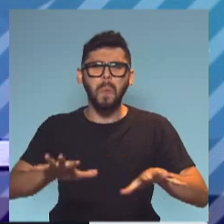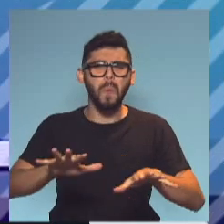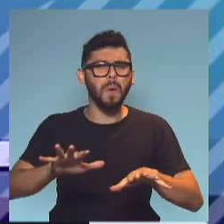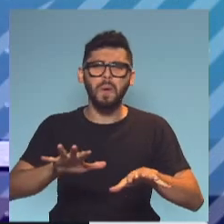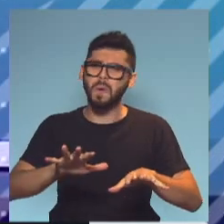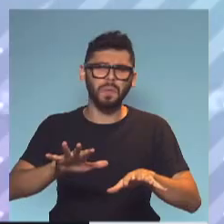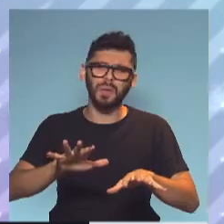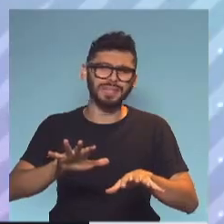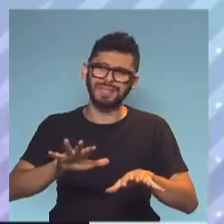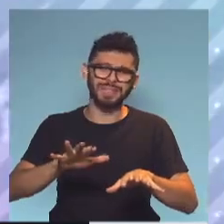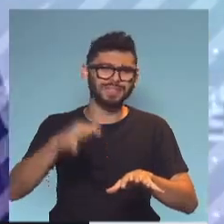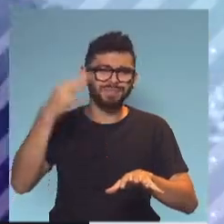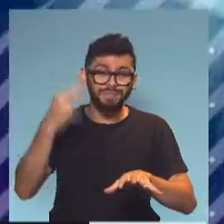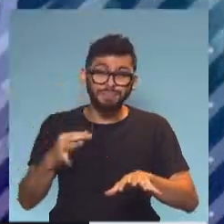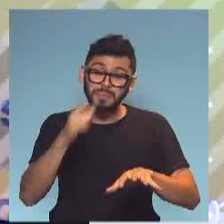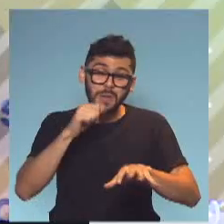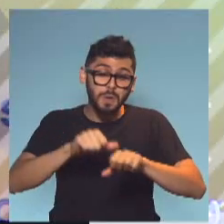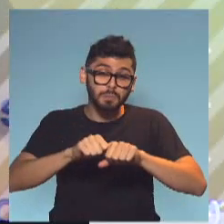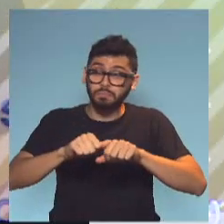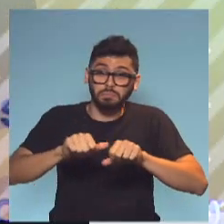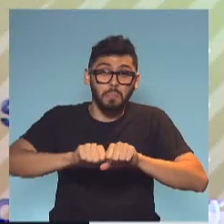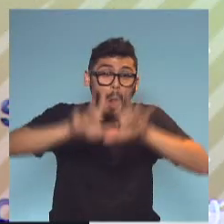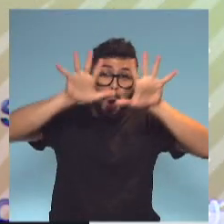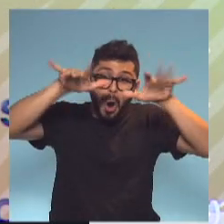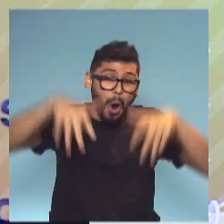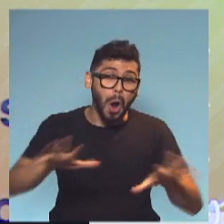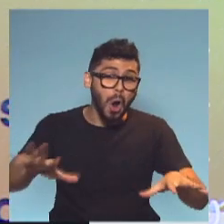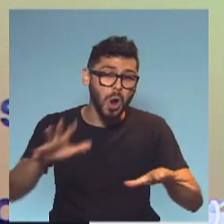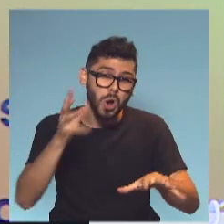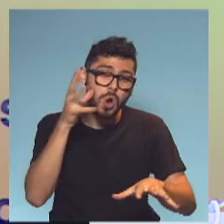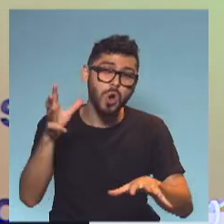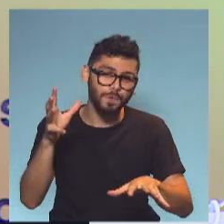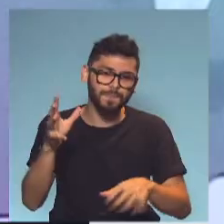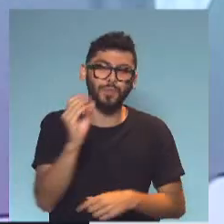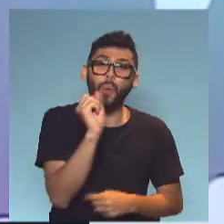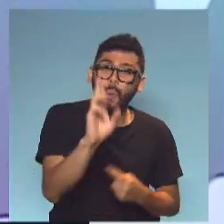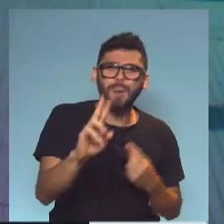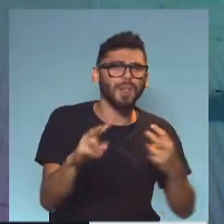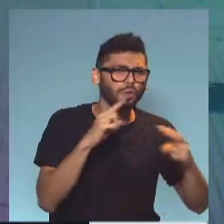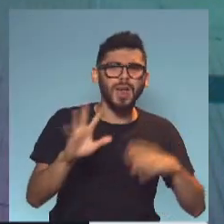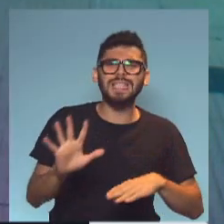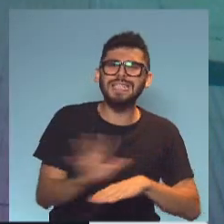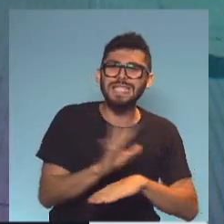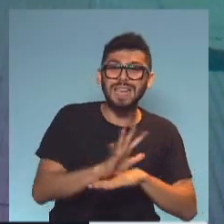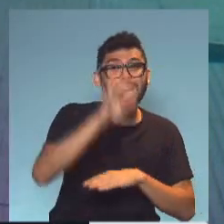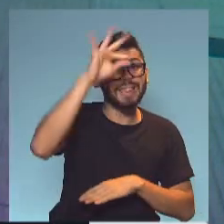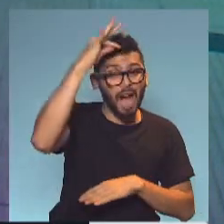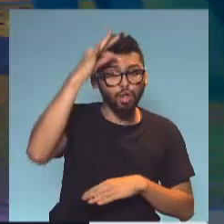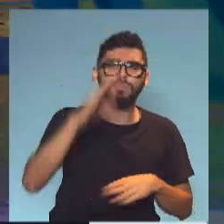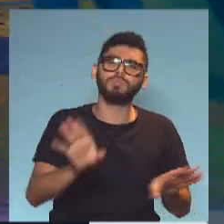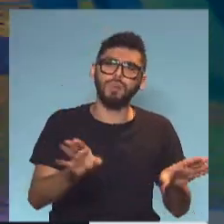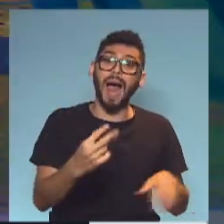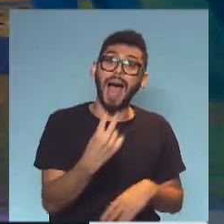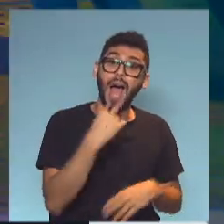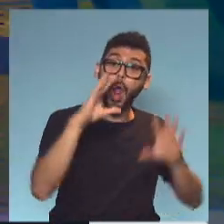decir que es un tsunami. Los bares, restaurantes, cines, teatros van a cerrar sus puertas a las